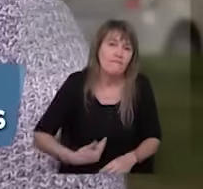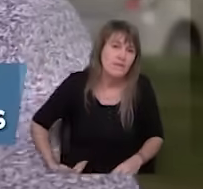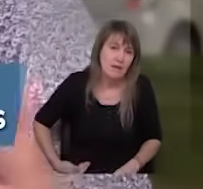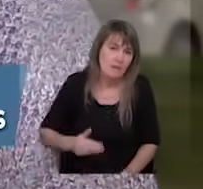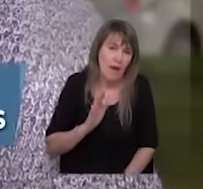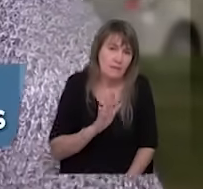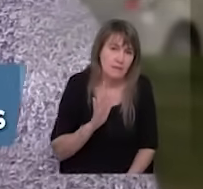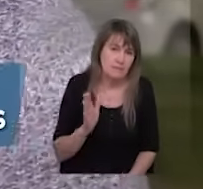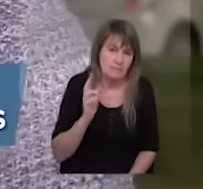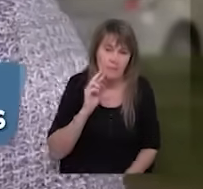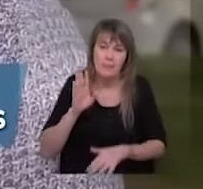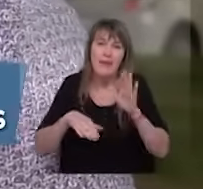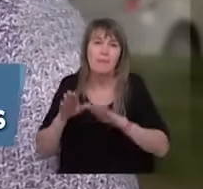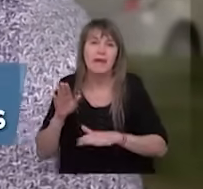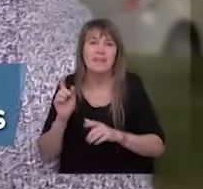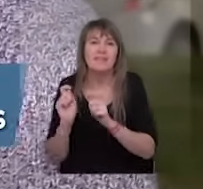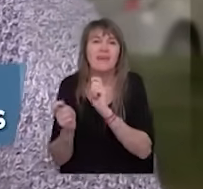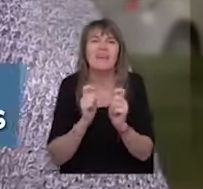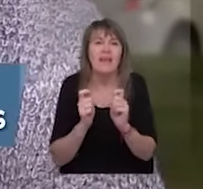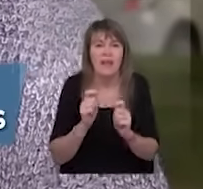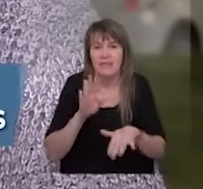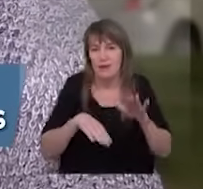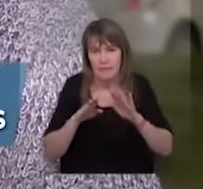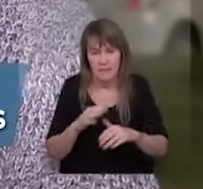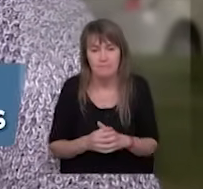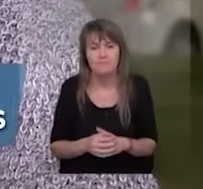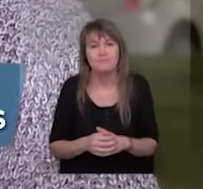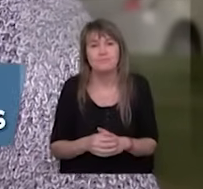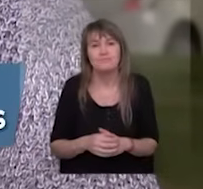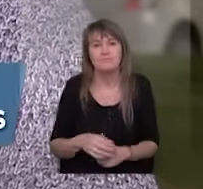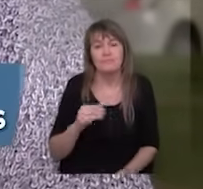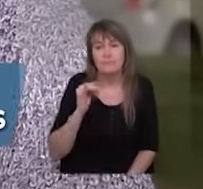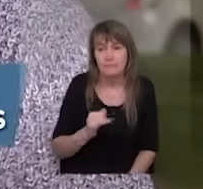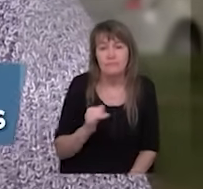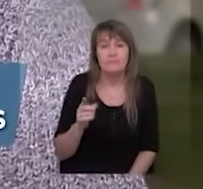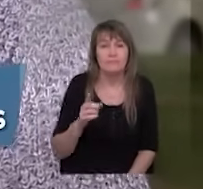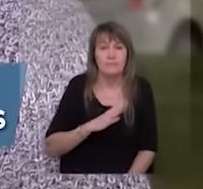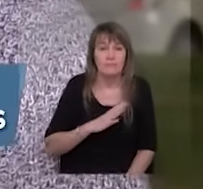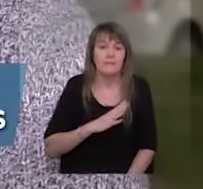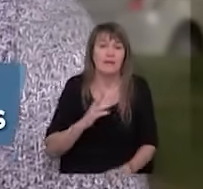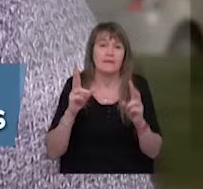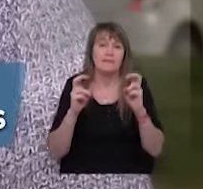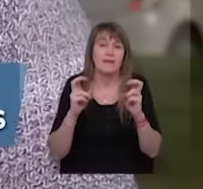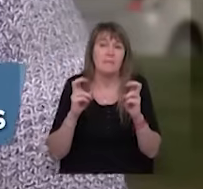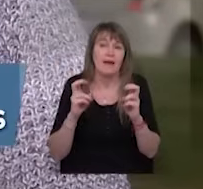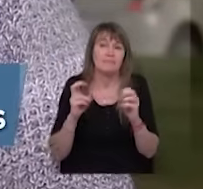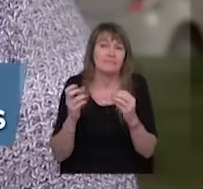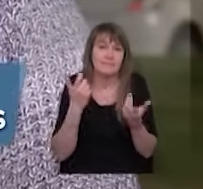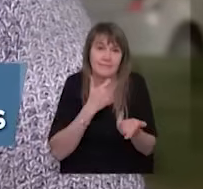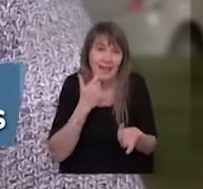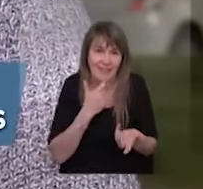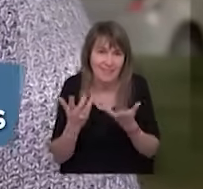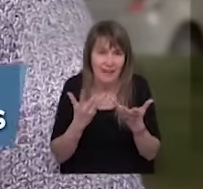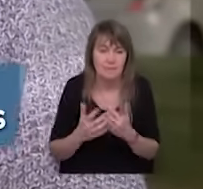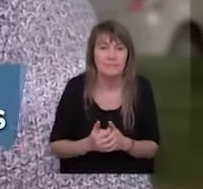quién lo haga la mirada que tiene y bueno Y creo que sin duda Eso me parece que es por lo menos es un aspecto que deja gusto A poco por otro lado también